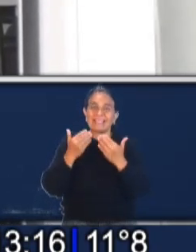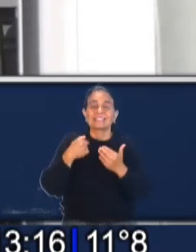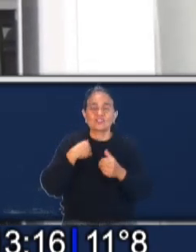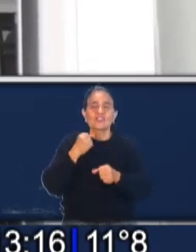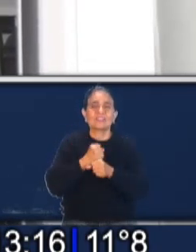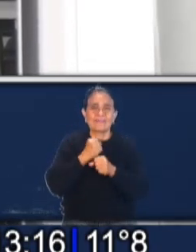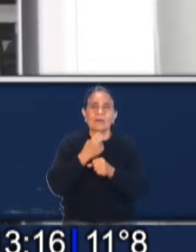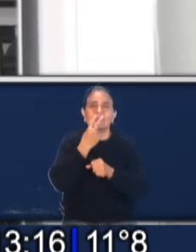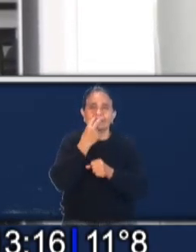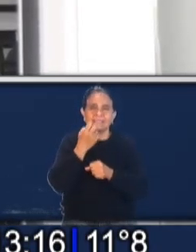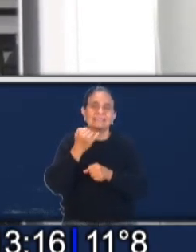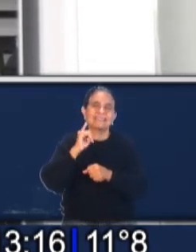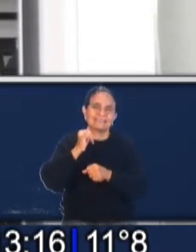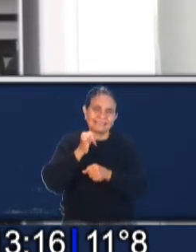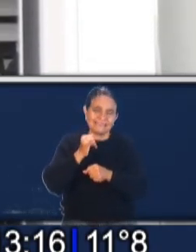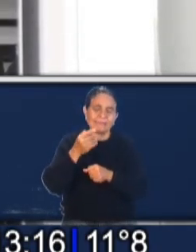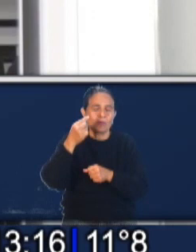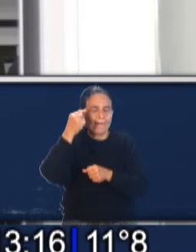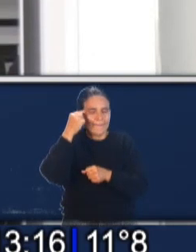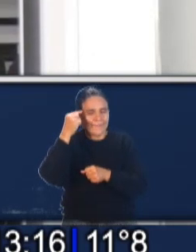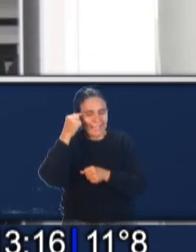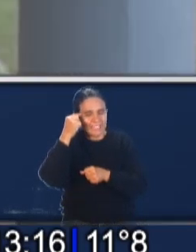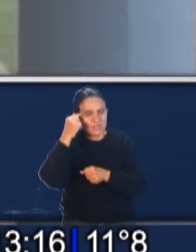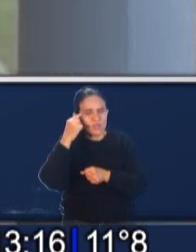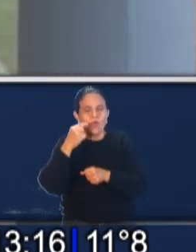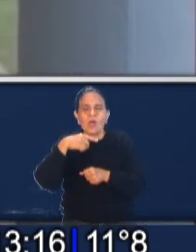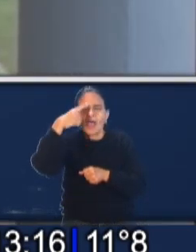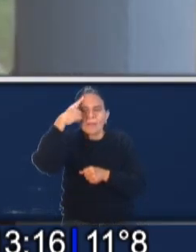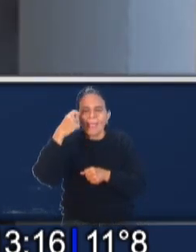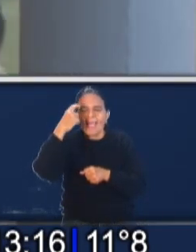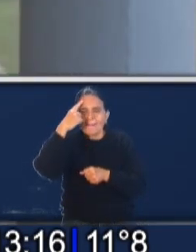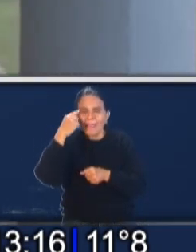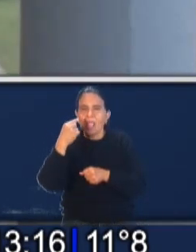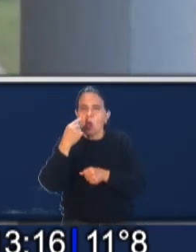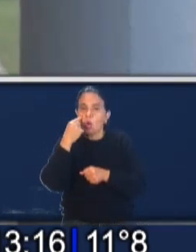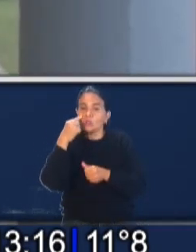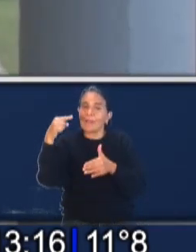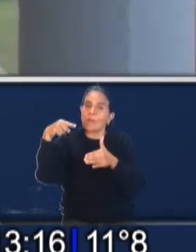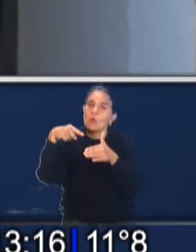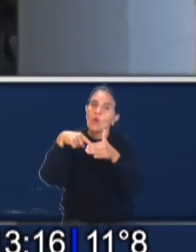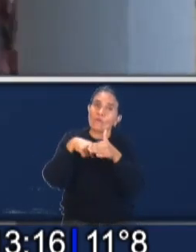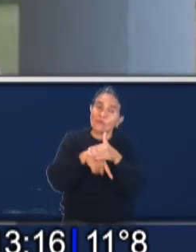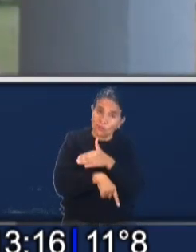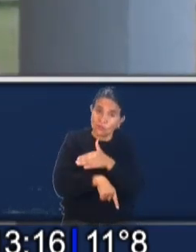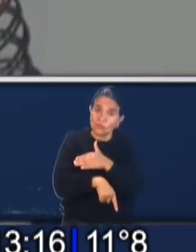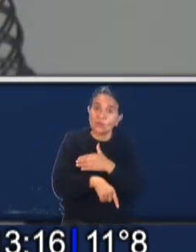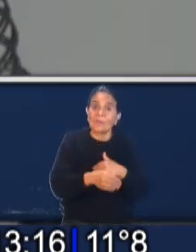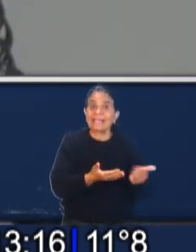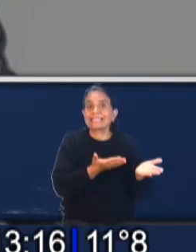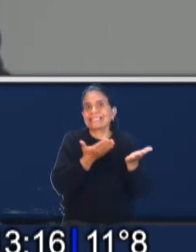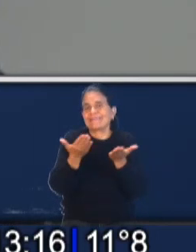la idea es afianzar más los conocimientos y bueno, poder brindar un mejor